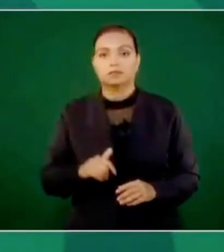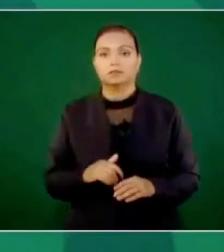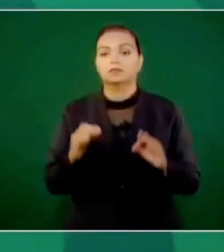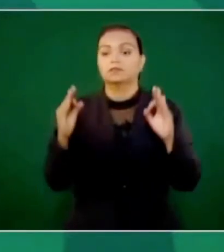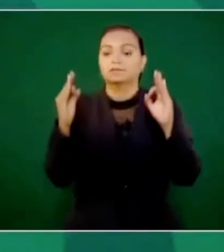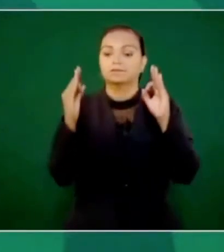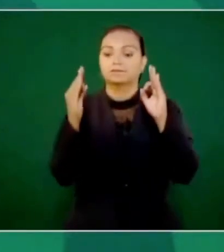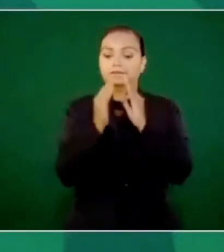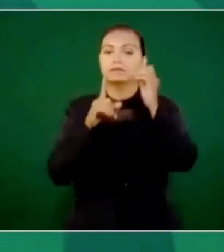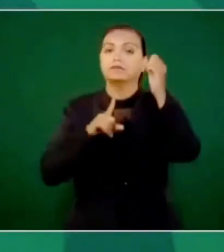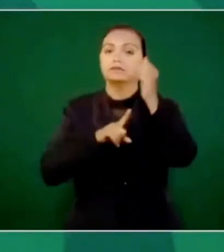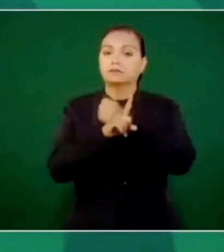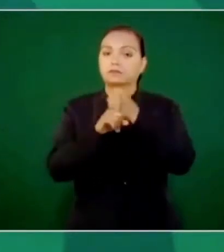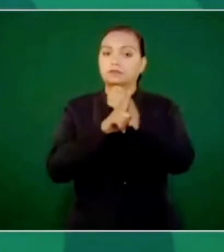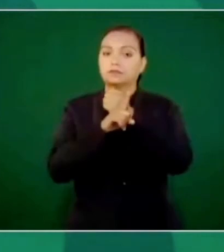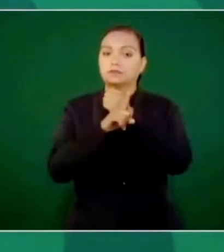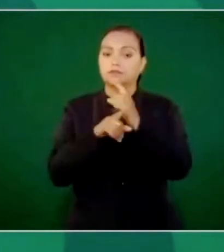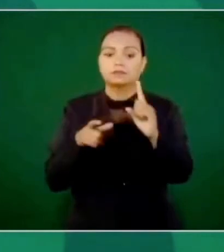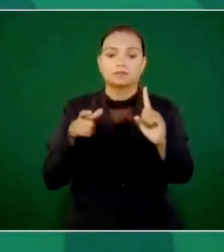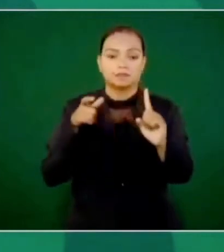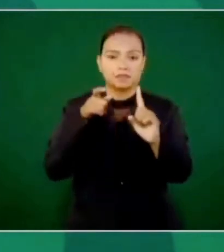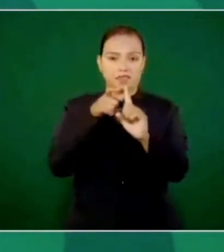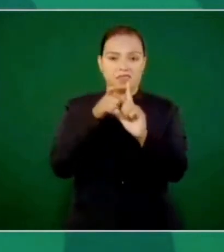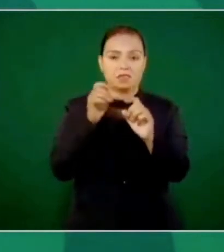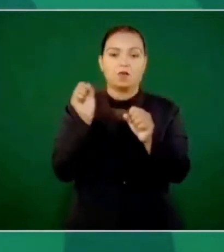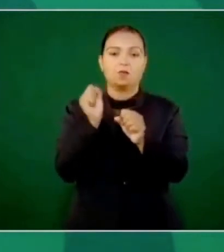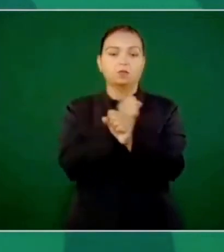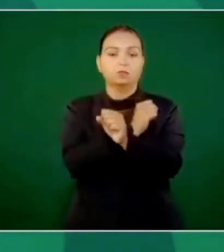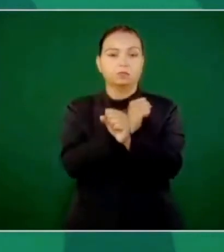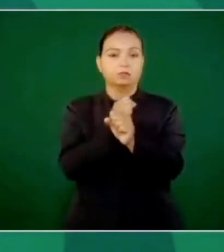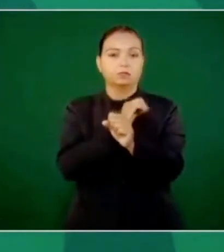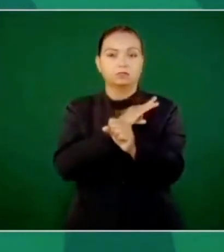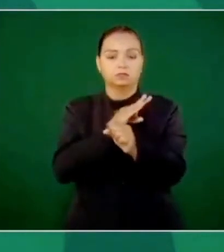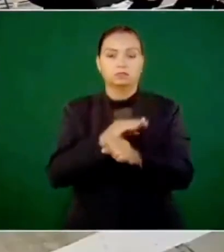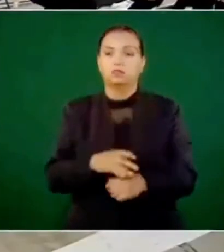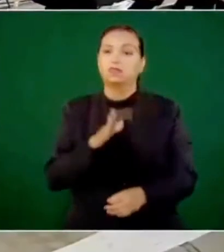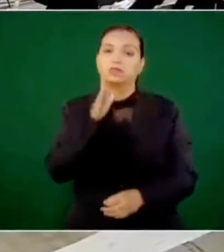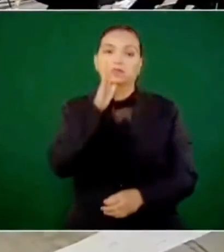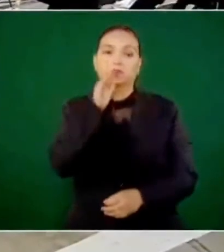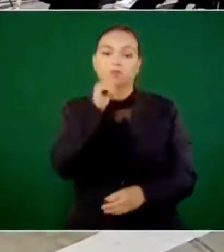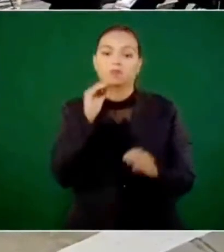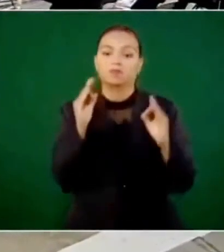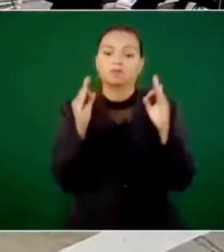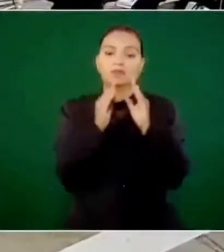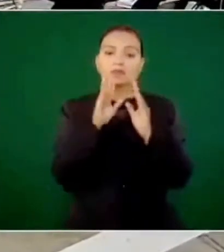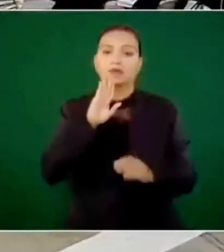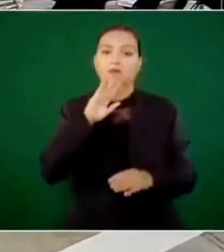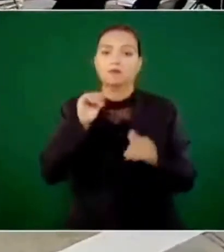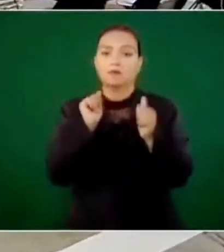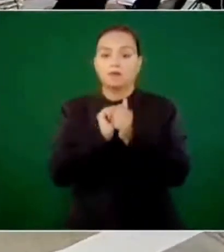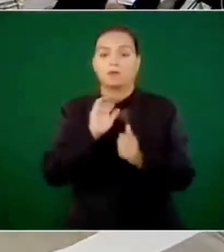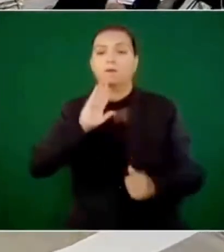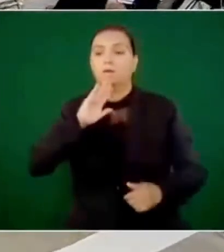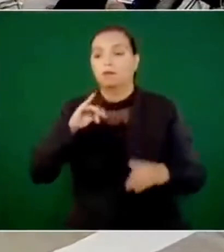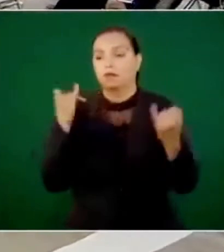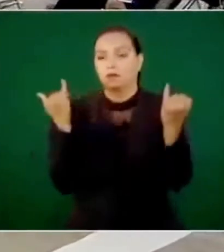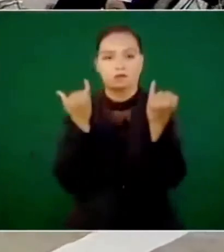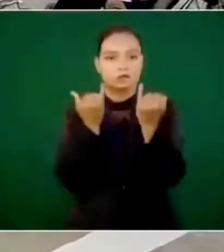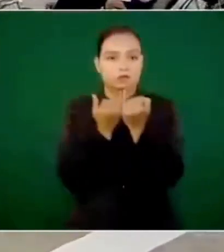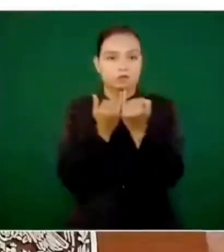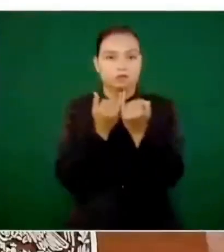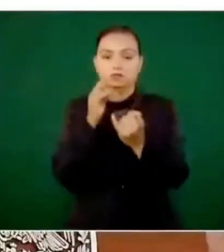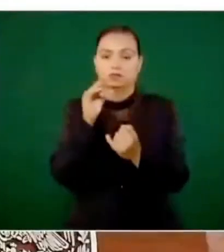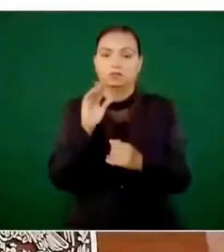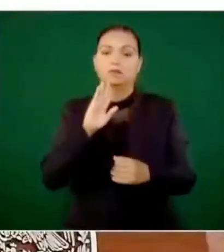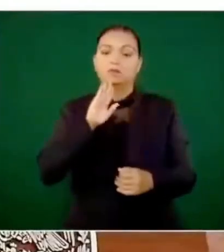enfrentar el problema de la inseguridad y de la violencia. No se puede enfrentar el mal con el mal.